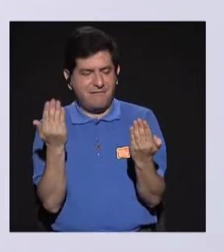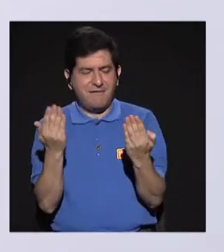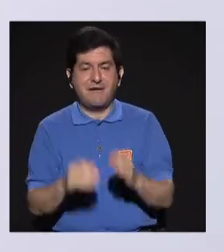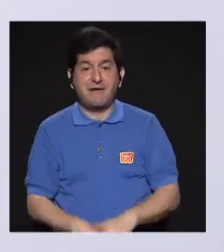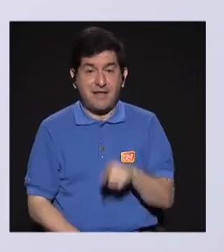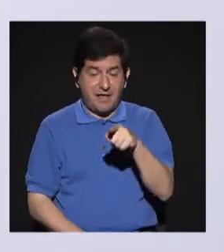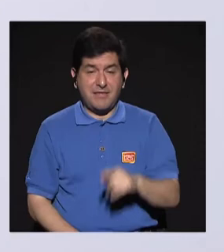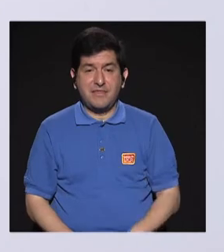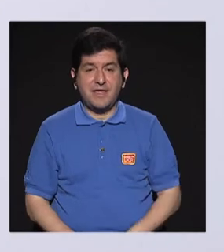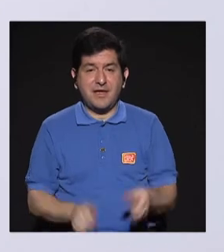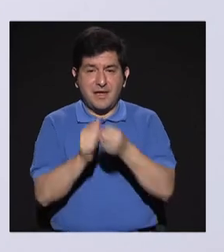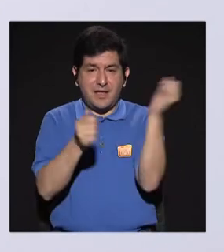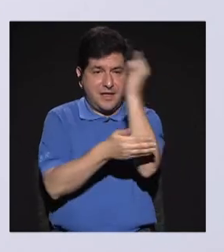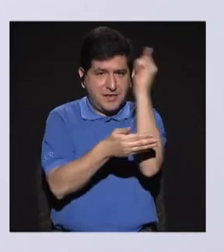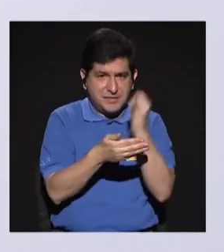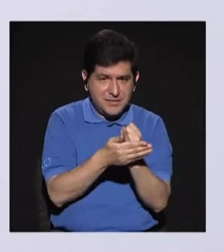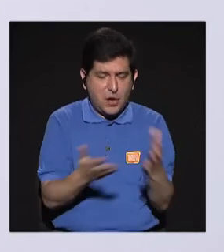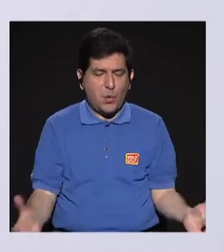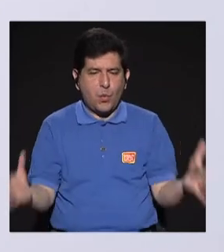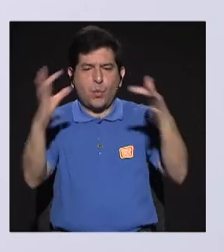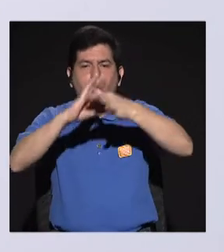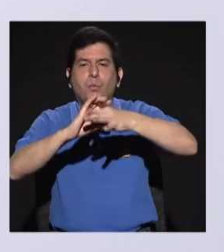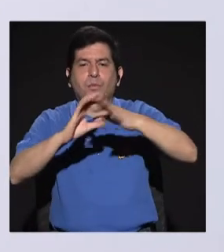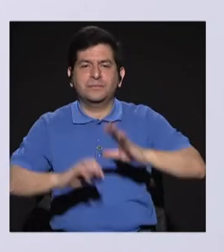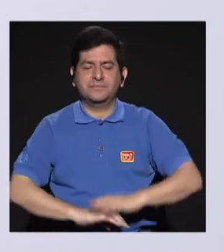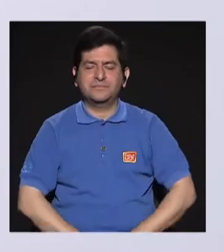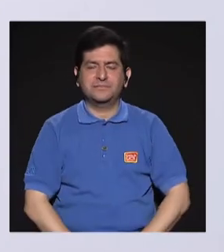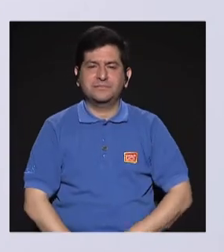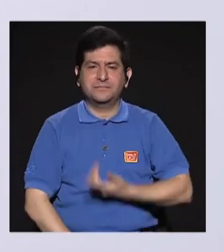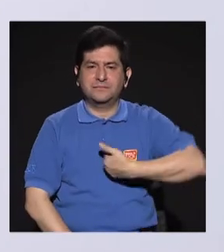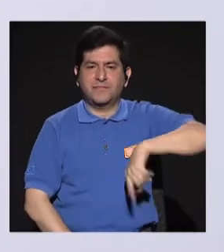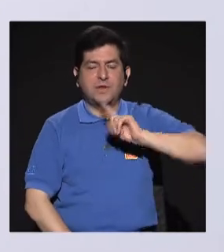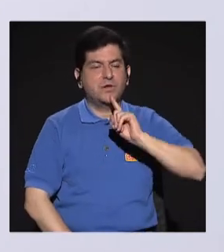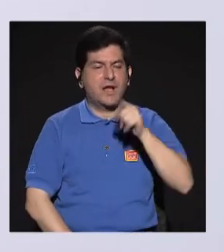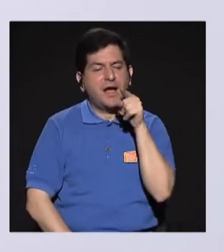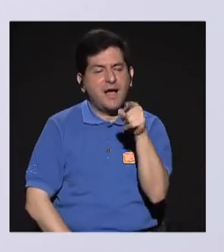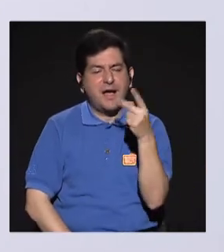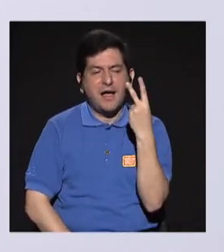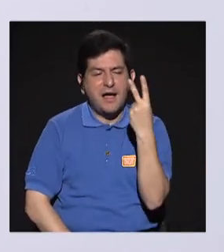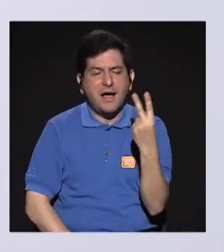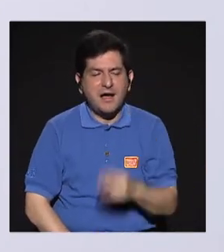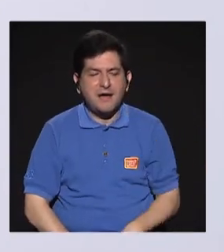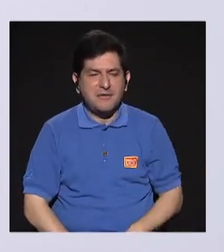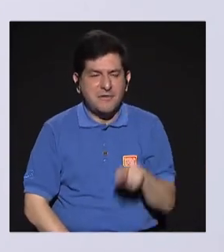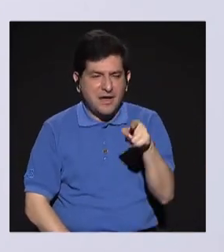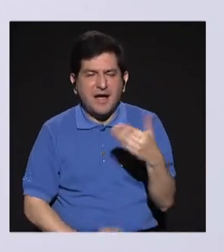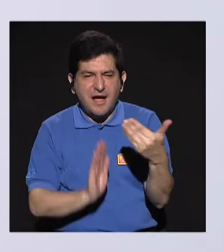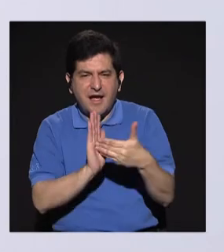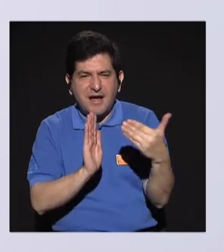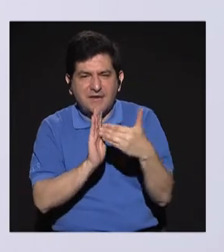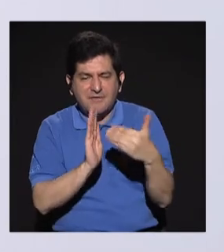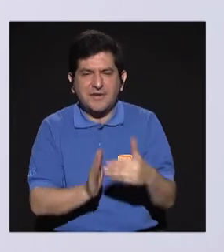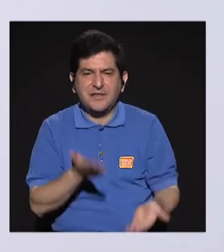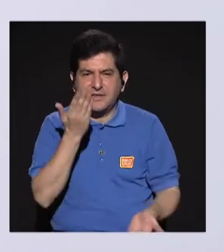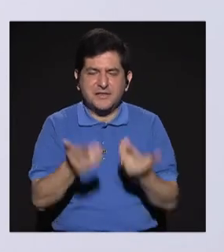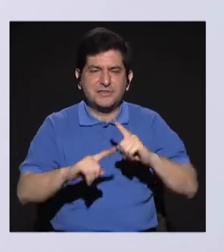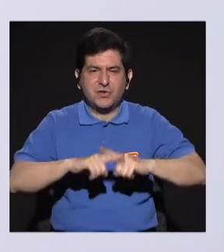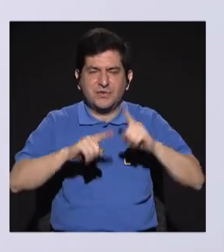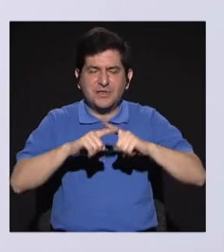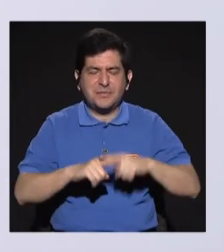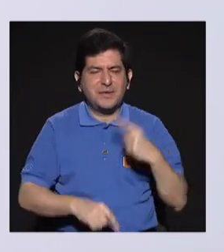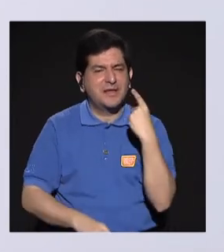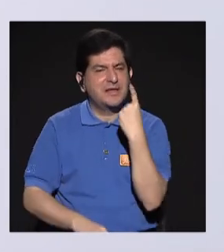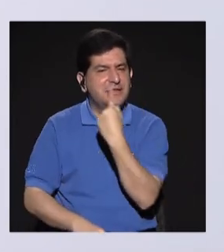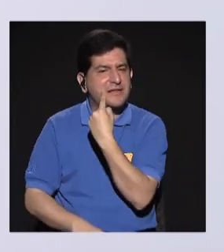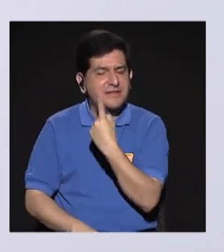con cuál de ese mapa este a cuál se asocia más y ahí podemos decir a mirar el desgaste en los incisivos